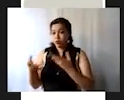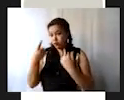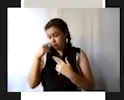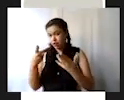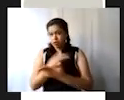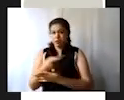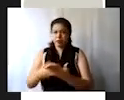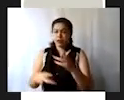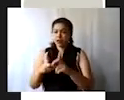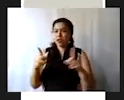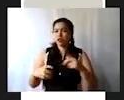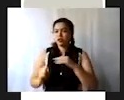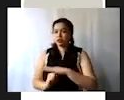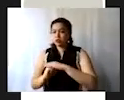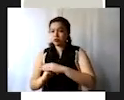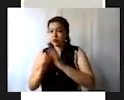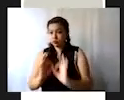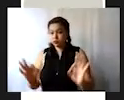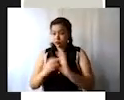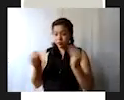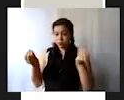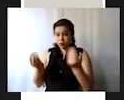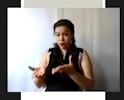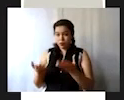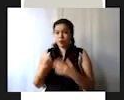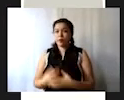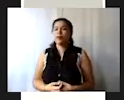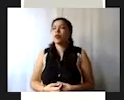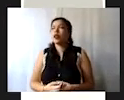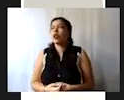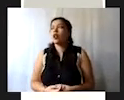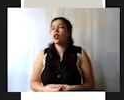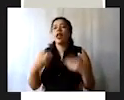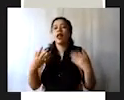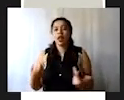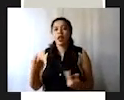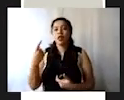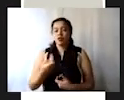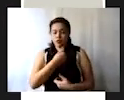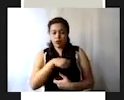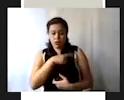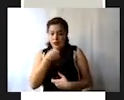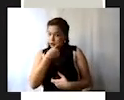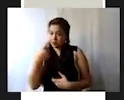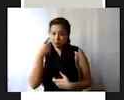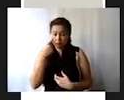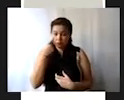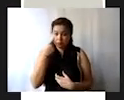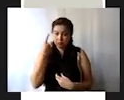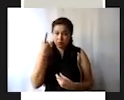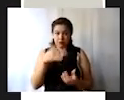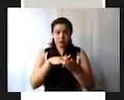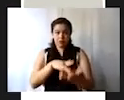programa de desarrollo sostenible, ya que cuando tú inviertes en salud visual, pues estamos